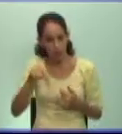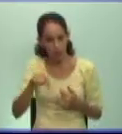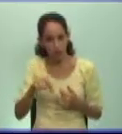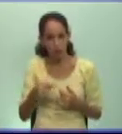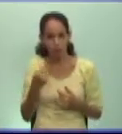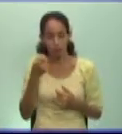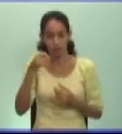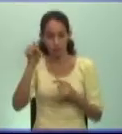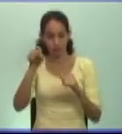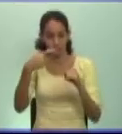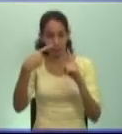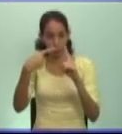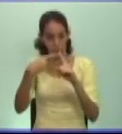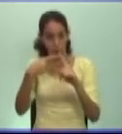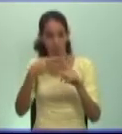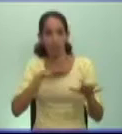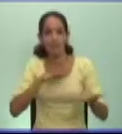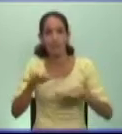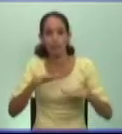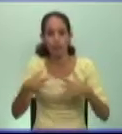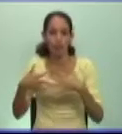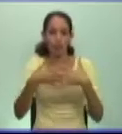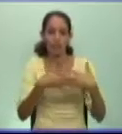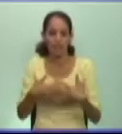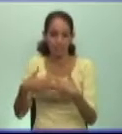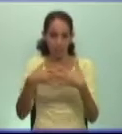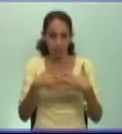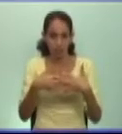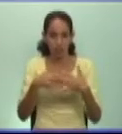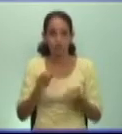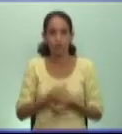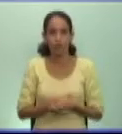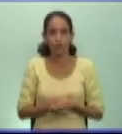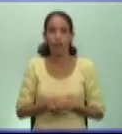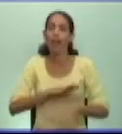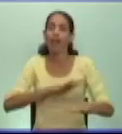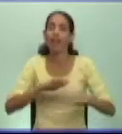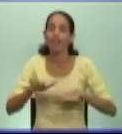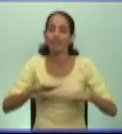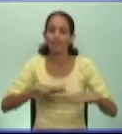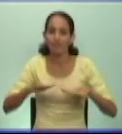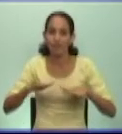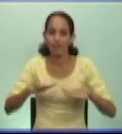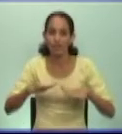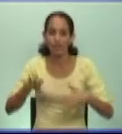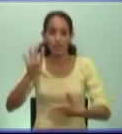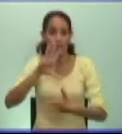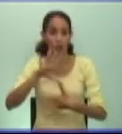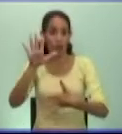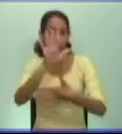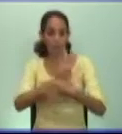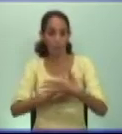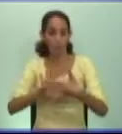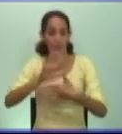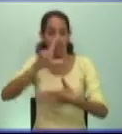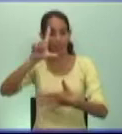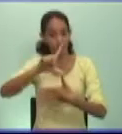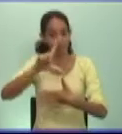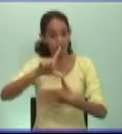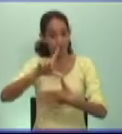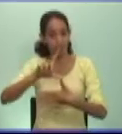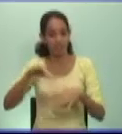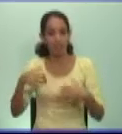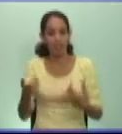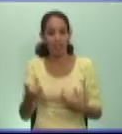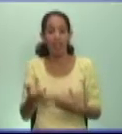están apareciendo. Situación de los Estados Unidos, la situación de América Latina, la historia de la integración latinoamericana